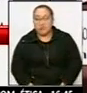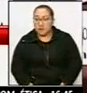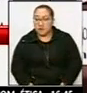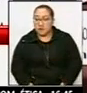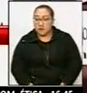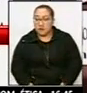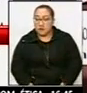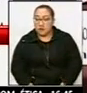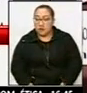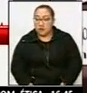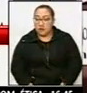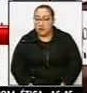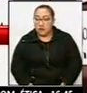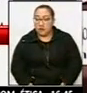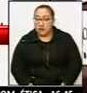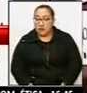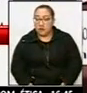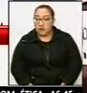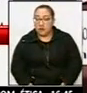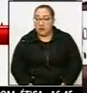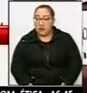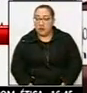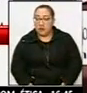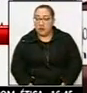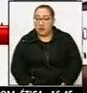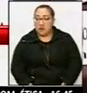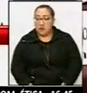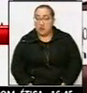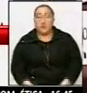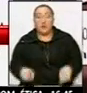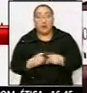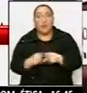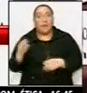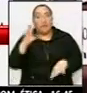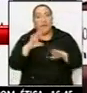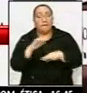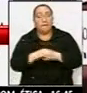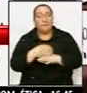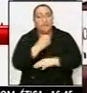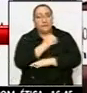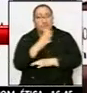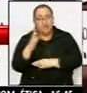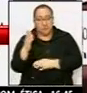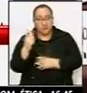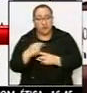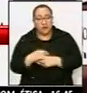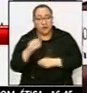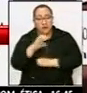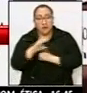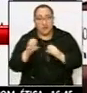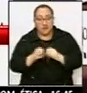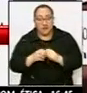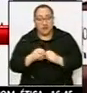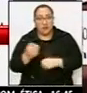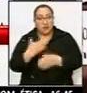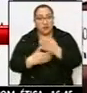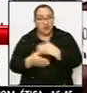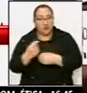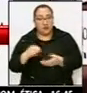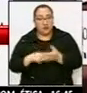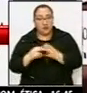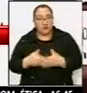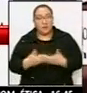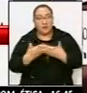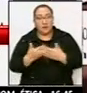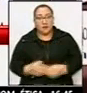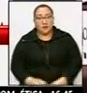Por otro lado, ministro, me preocupa el tema de la reforestación. Cajamarca, por excelencia anteriormente, propició